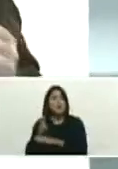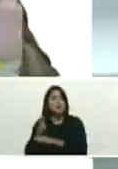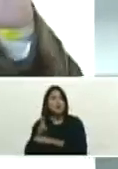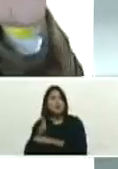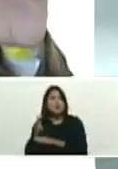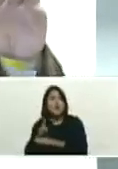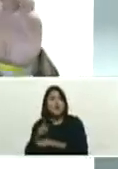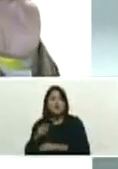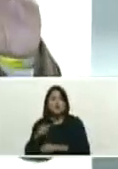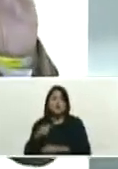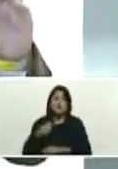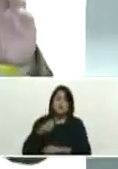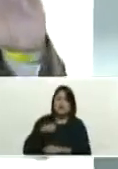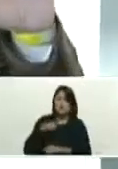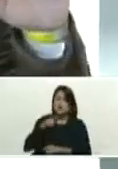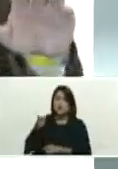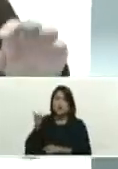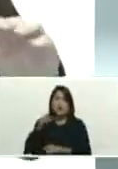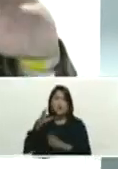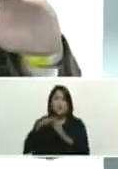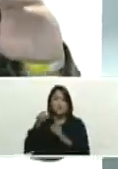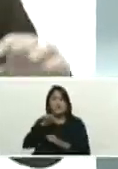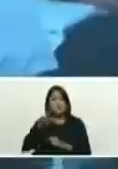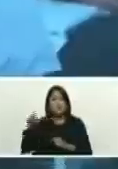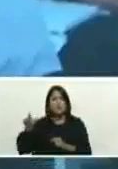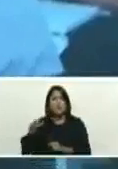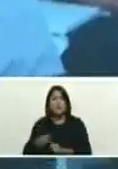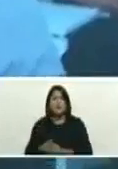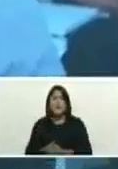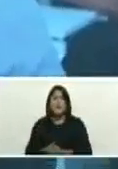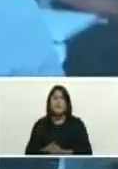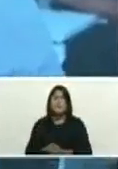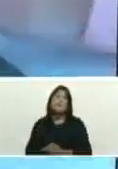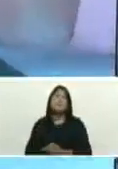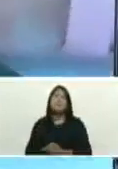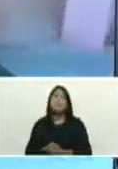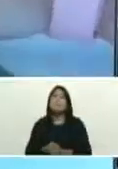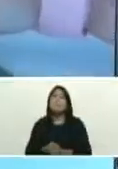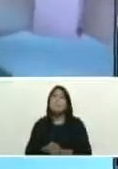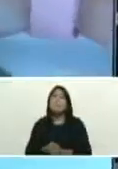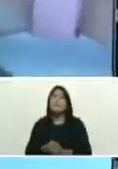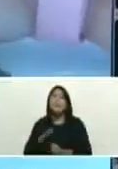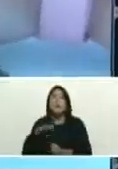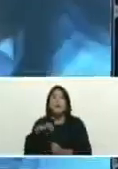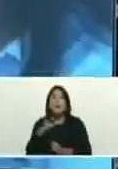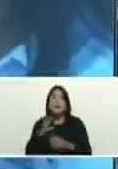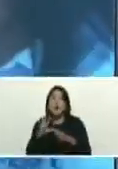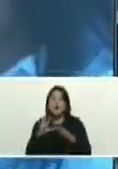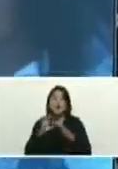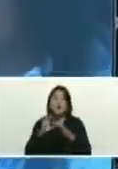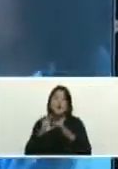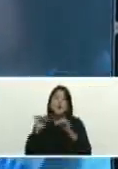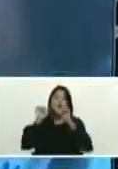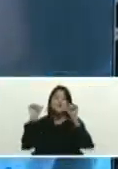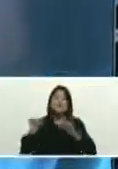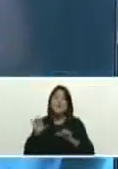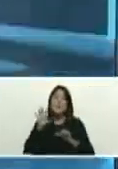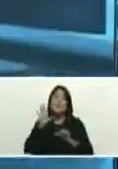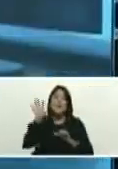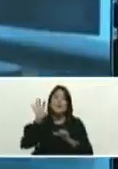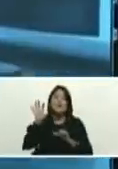de servicios y que va a tener la interoperabilidad con la plataforma más usada del país, que es el sistema Patria. Uh-huh. Súper importante, ¿verdad? Lo que estamos haciendo. ¿Qué